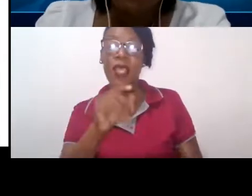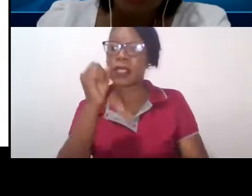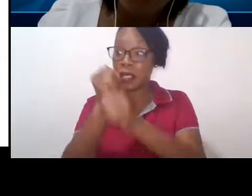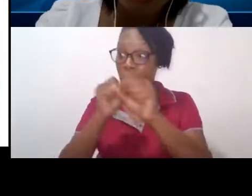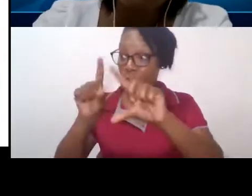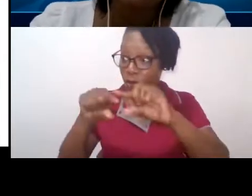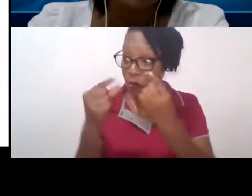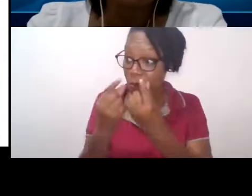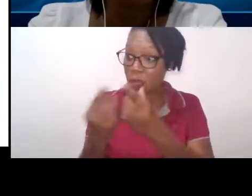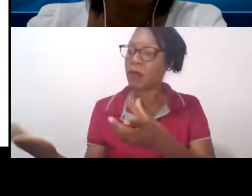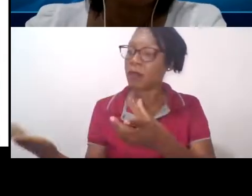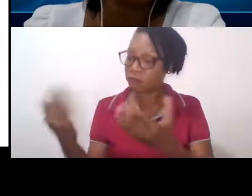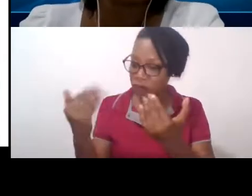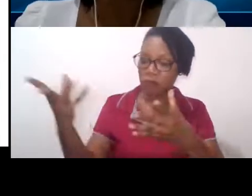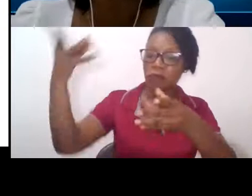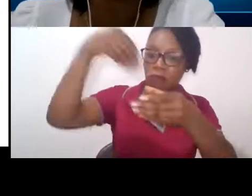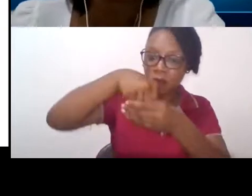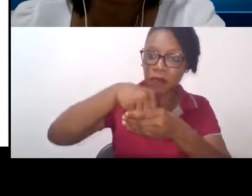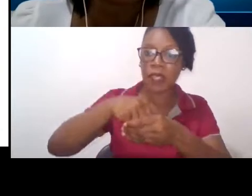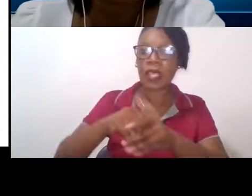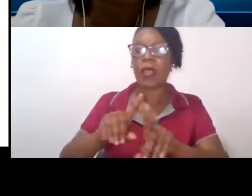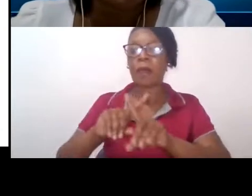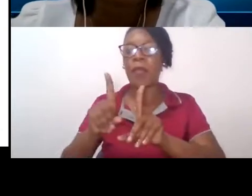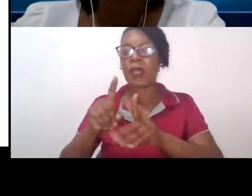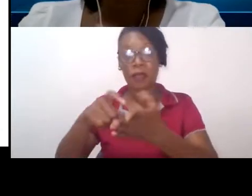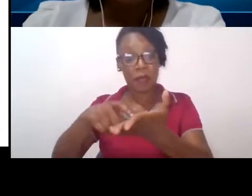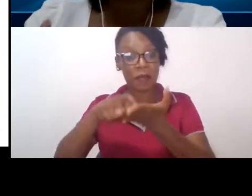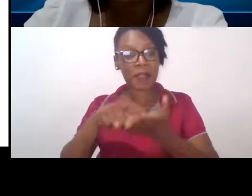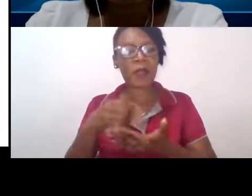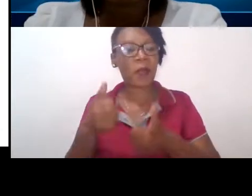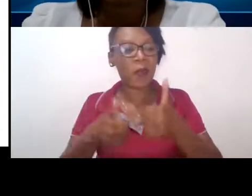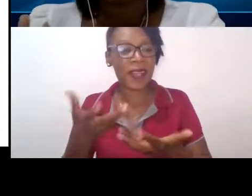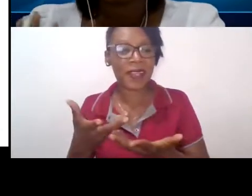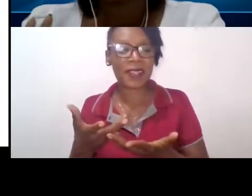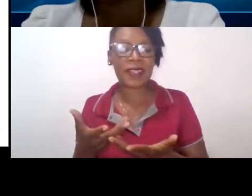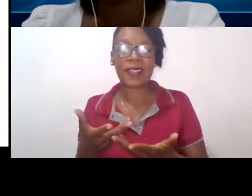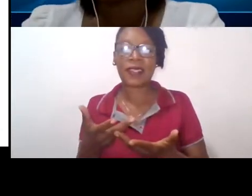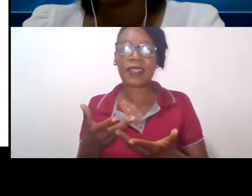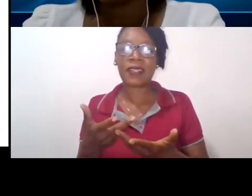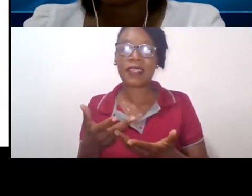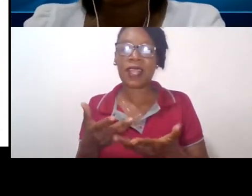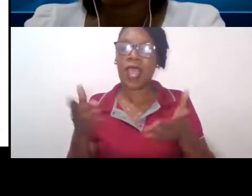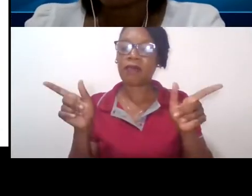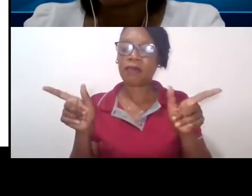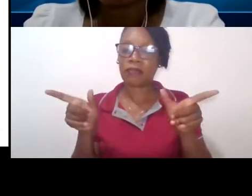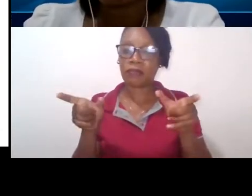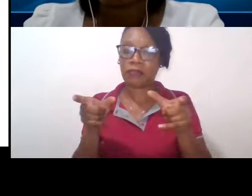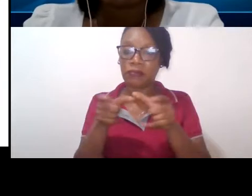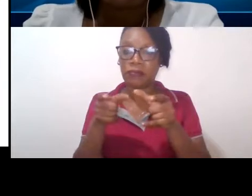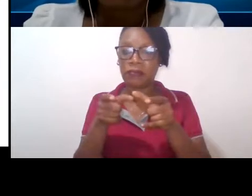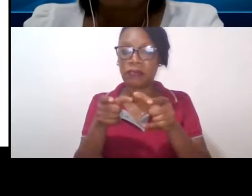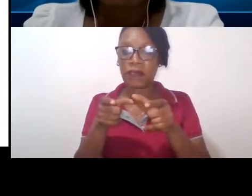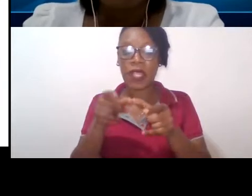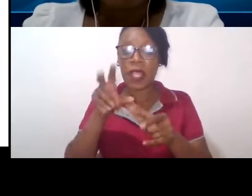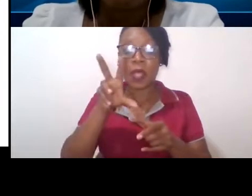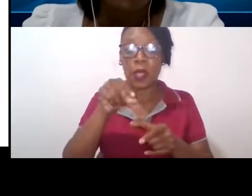grupales, incluyámoslos a ellos, pero ¿qué es la recomendación? Bueno, que sean lo menos reducidos posible. O sea, no trabajemos grupos